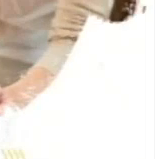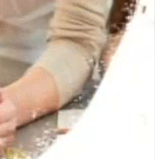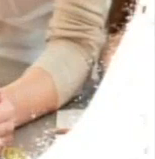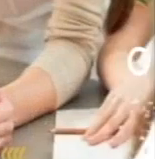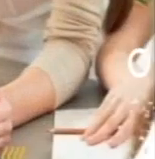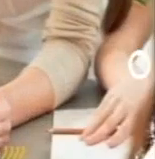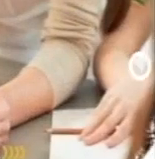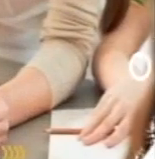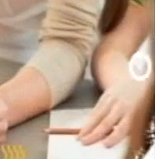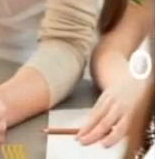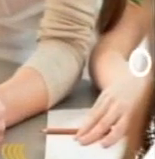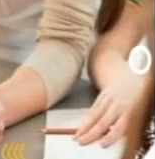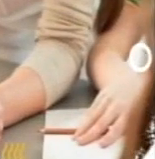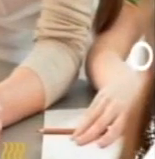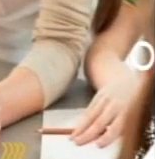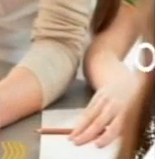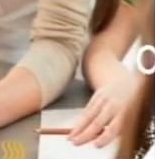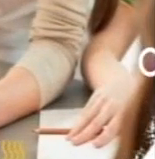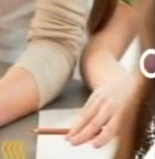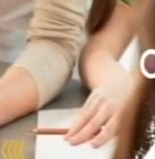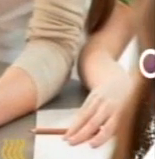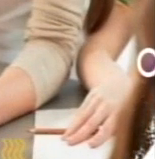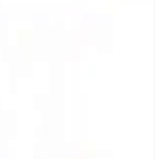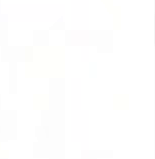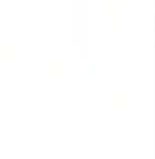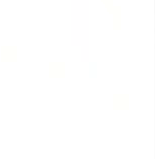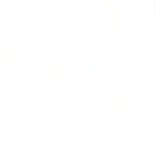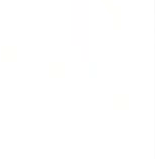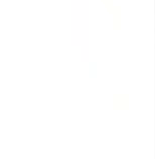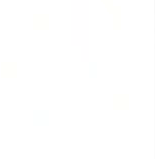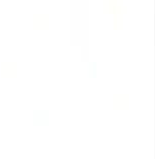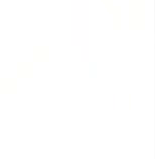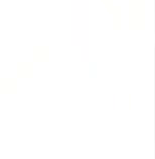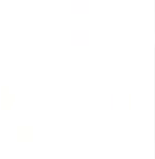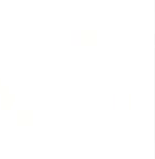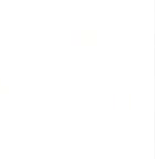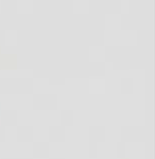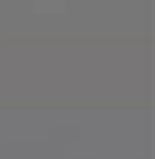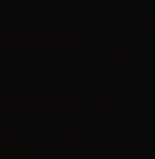A continuación, programa especial.